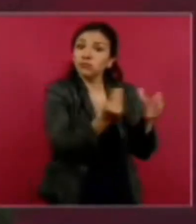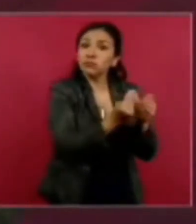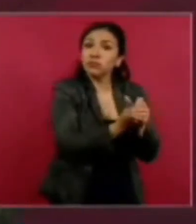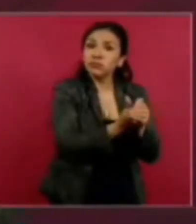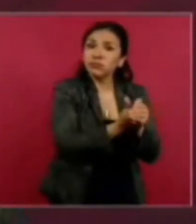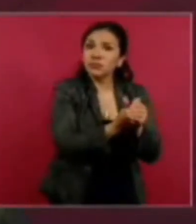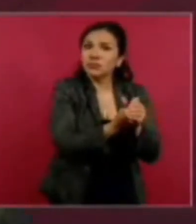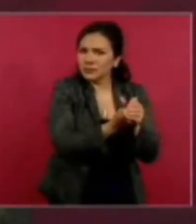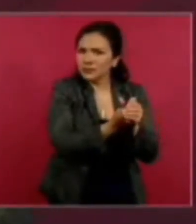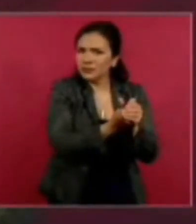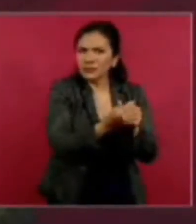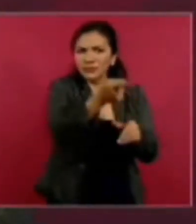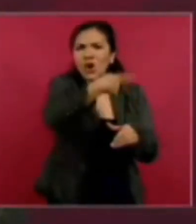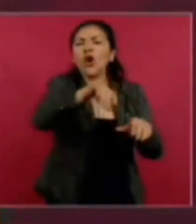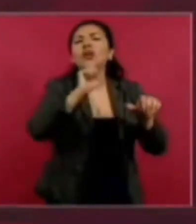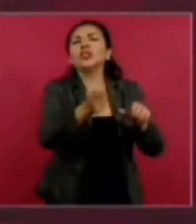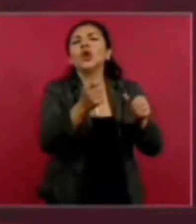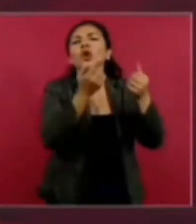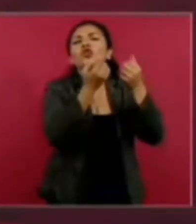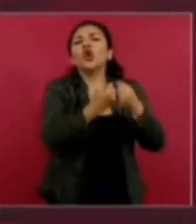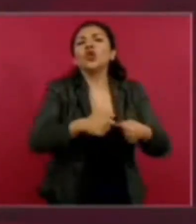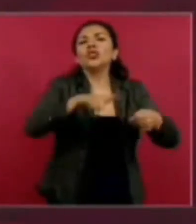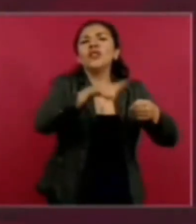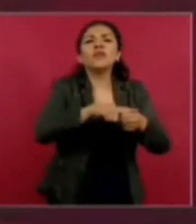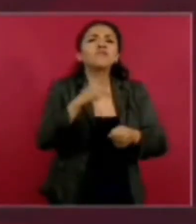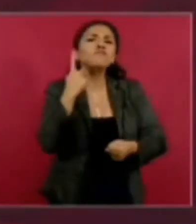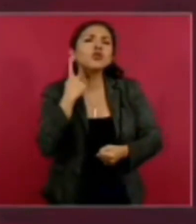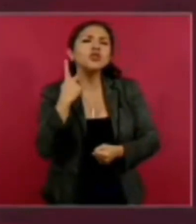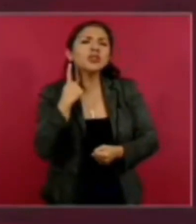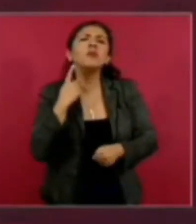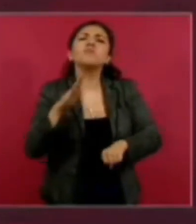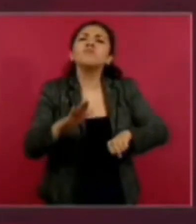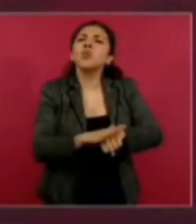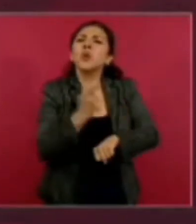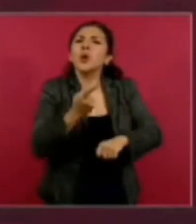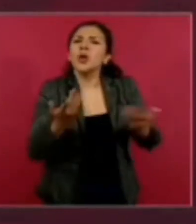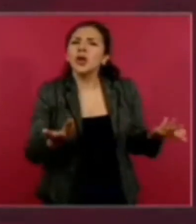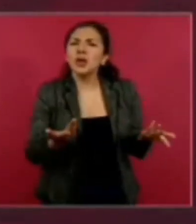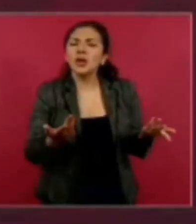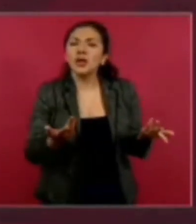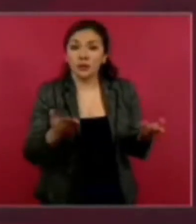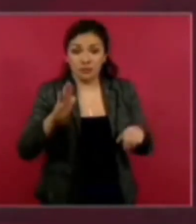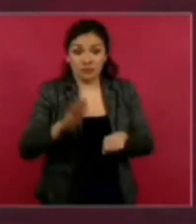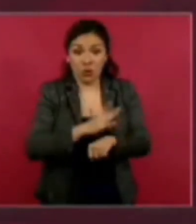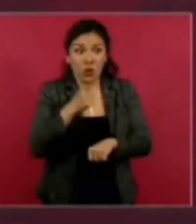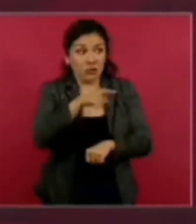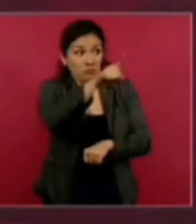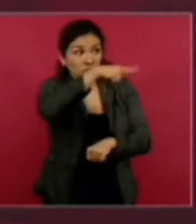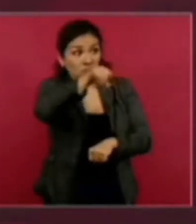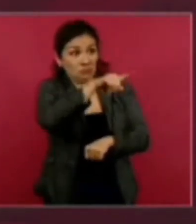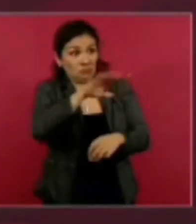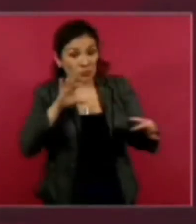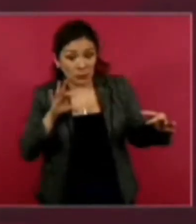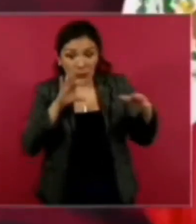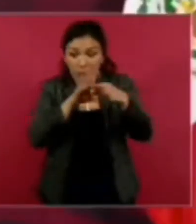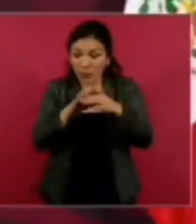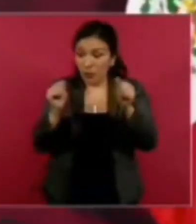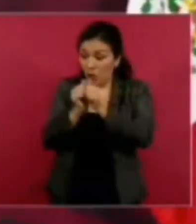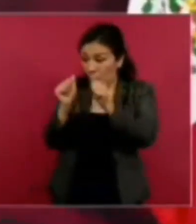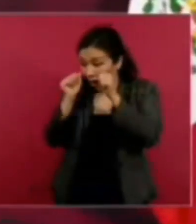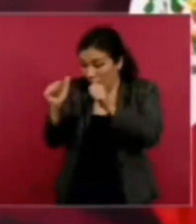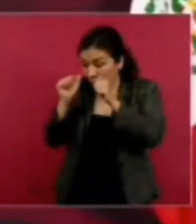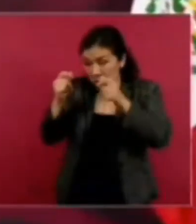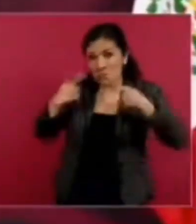en la llamada sociedad política. Por eso no tienen ninguna vinculación con el pueblo.